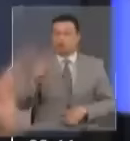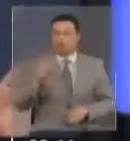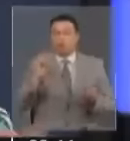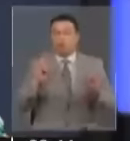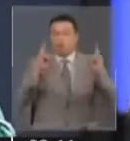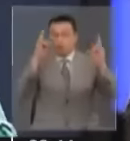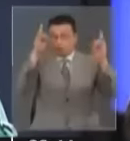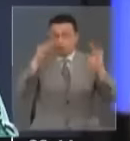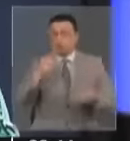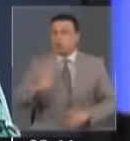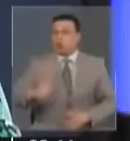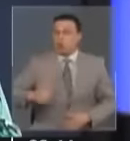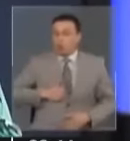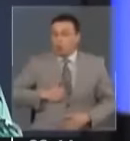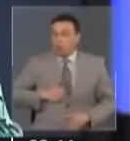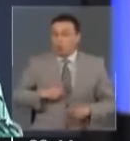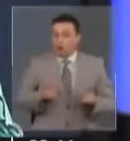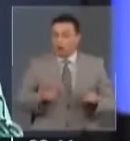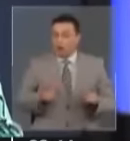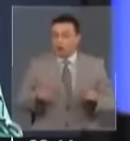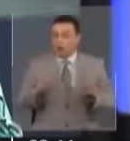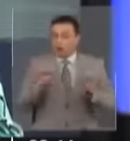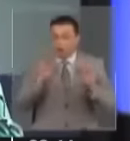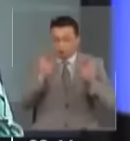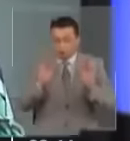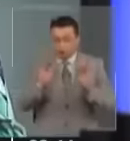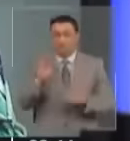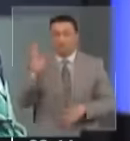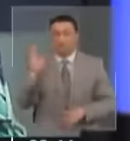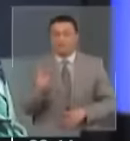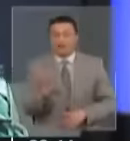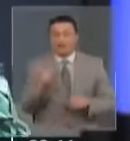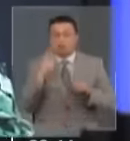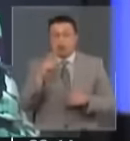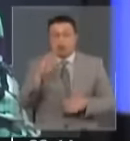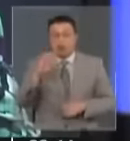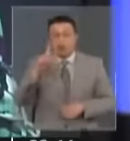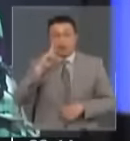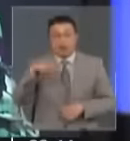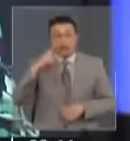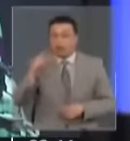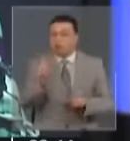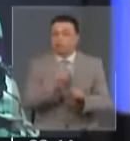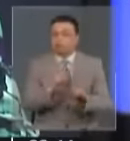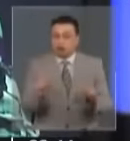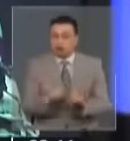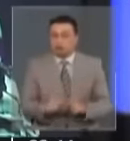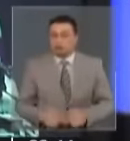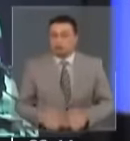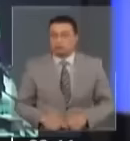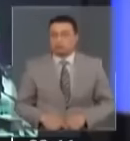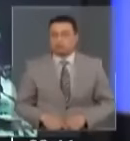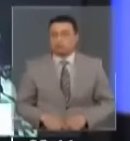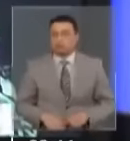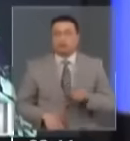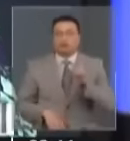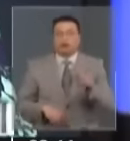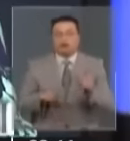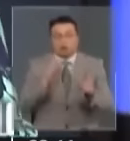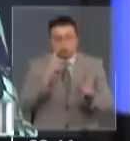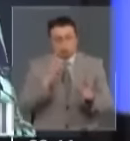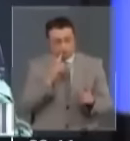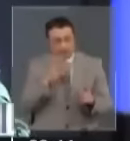verdad, con los principios básicos para ver si una clínica. O sea, no lo merece el Ñuñoa. No, yo no he dicho que no lo merezca,